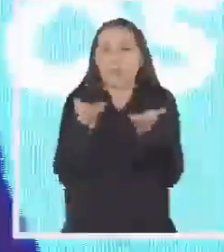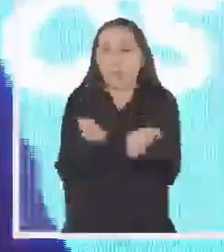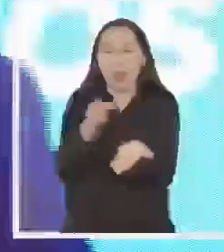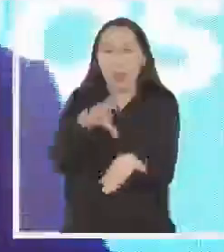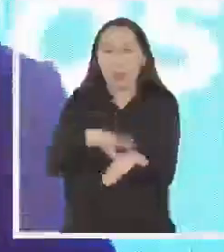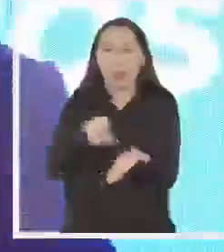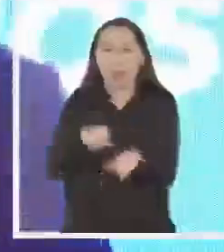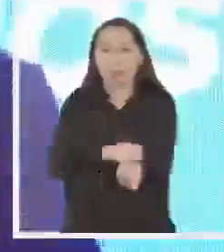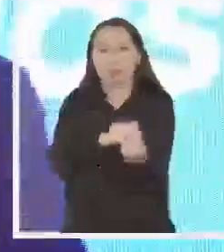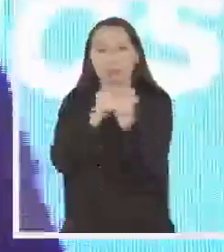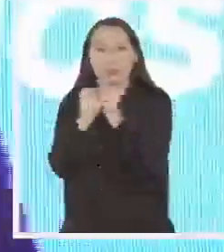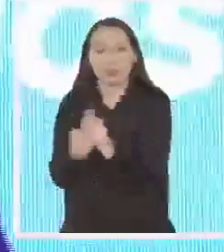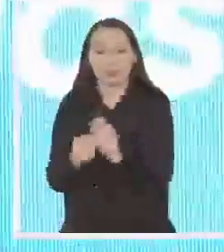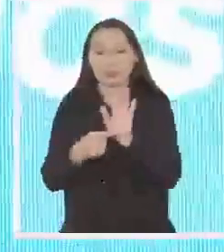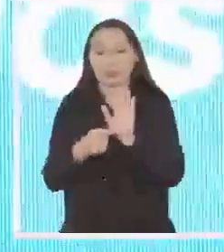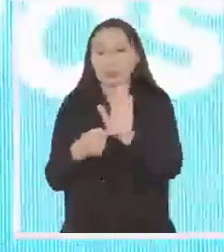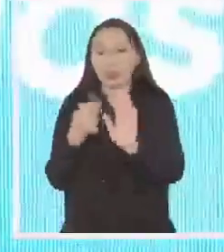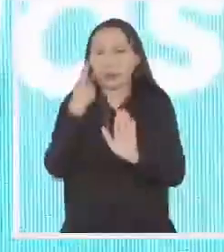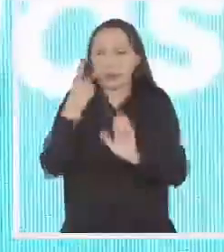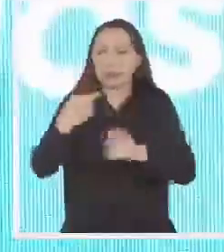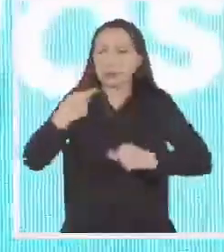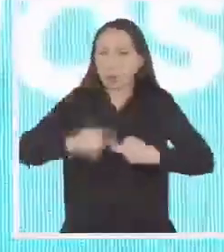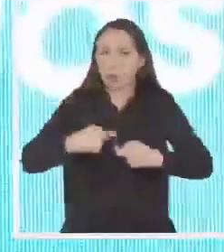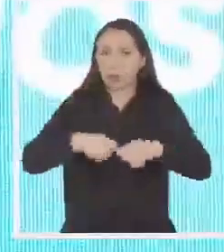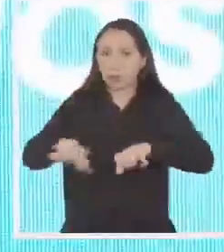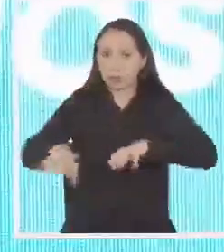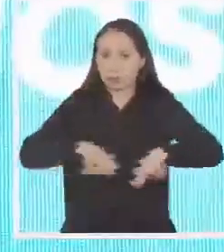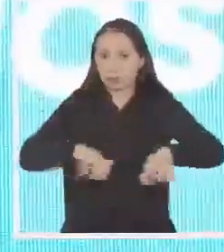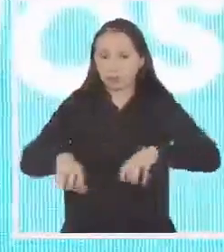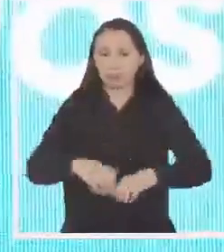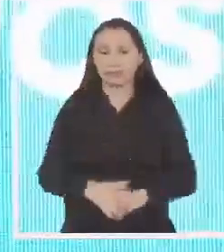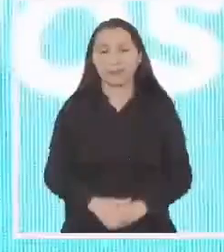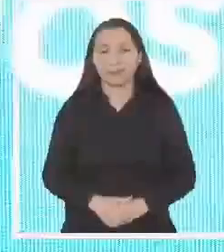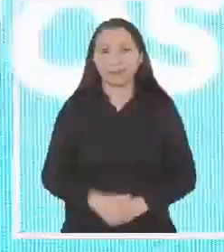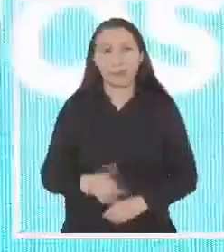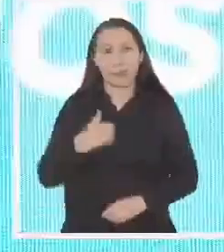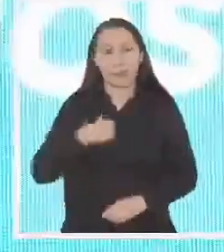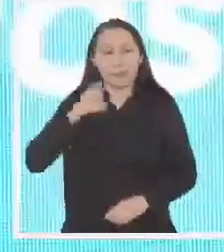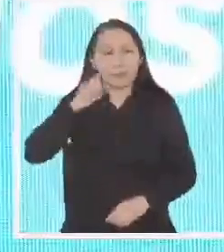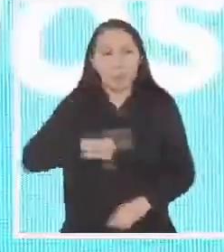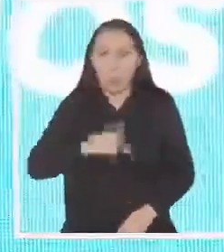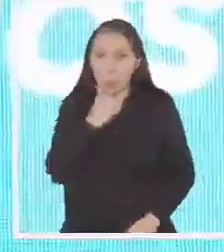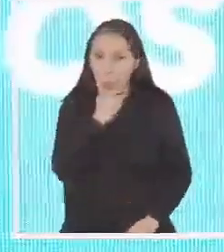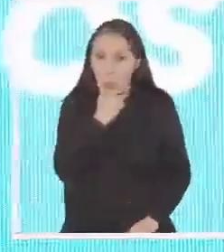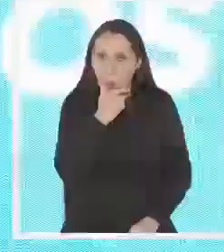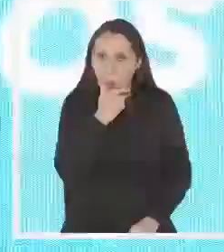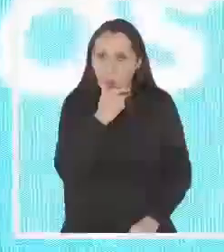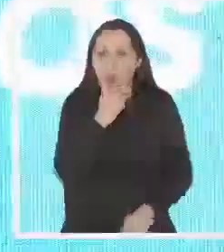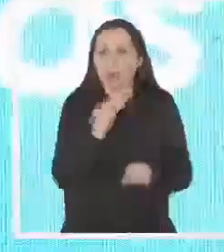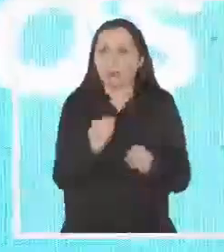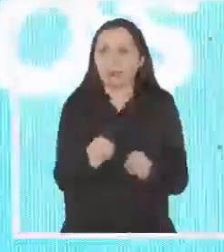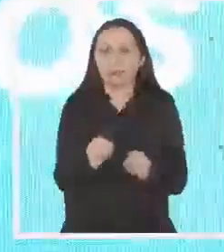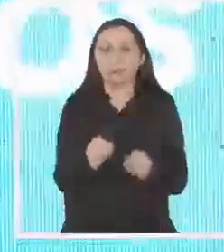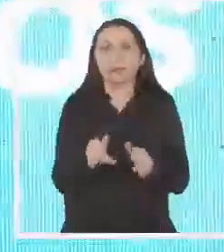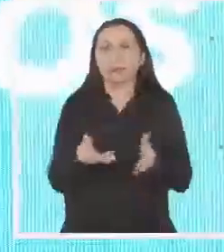traducido en acciones bien concretas. A mí no me cabe ninguna duda que